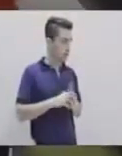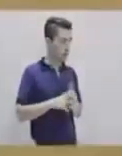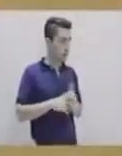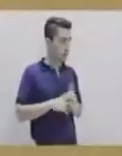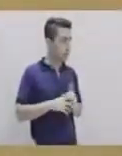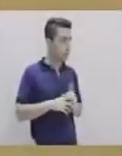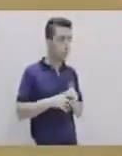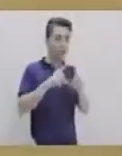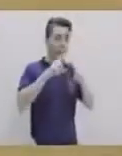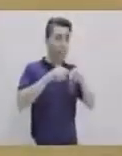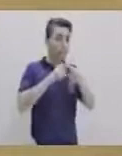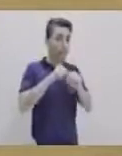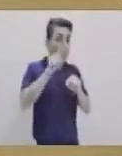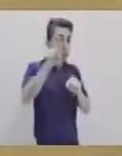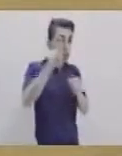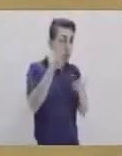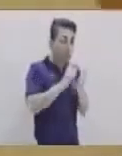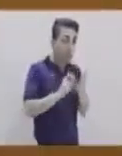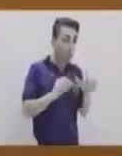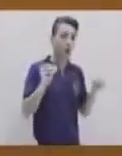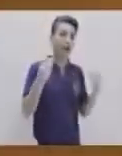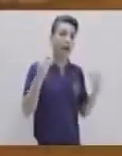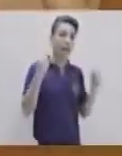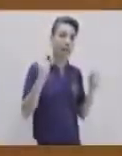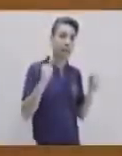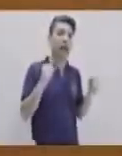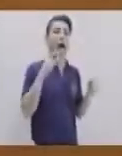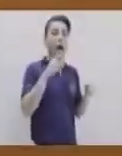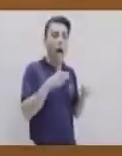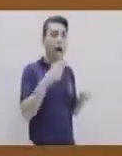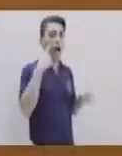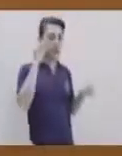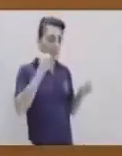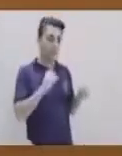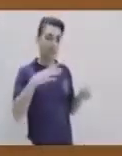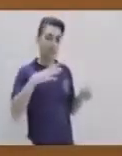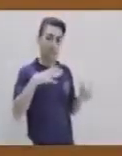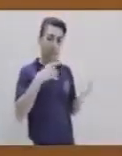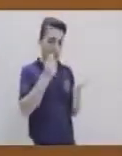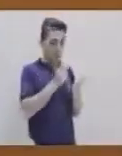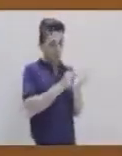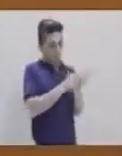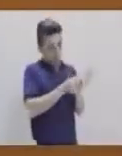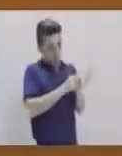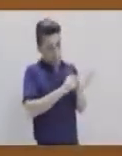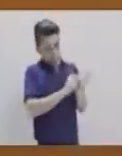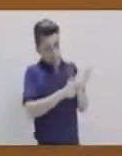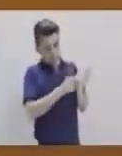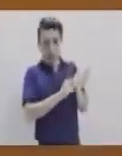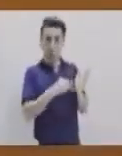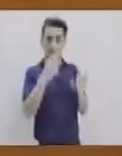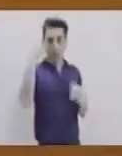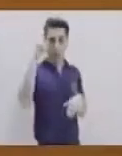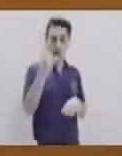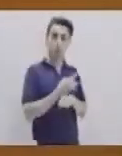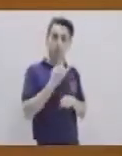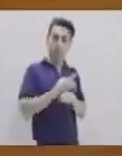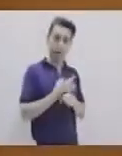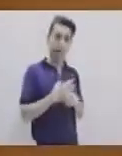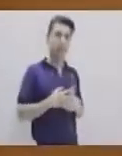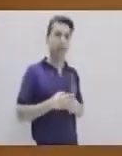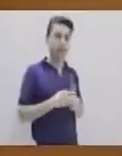al diseño que tú vayas a realizar, es el que nos va a permitir o es el que nos va a exigir qué es lo que nosotros vamos a utilizar,